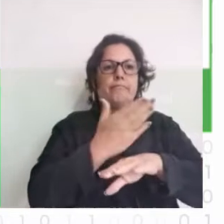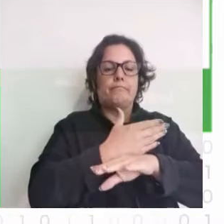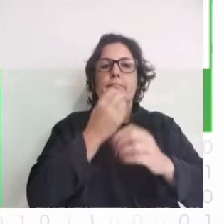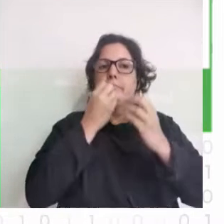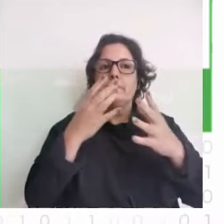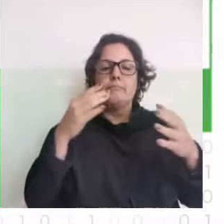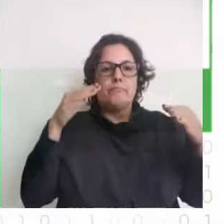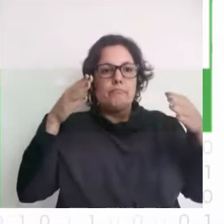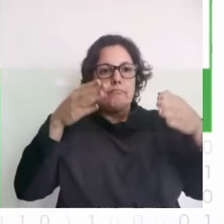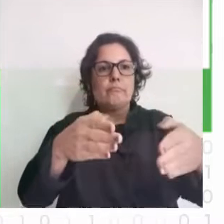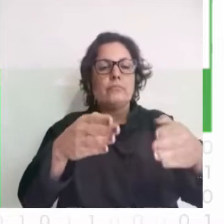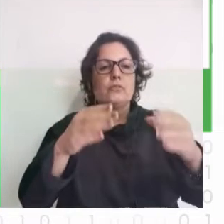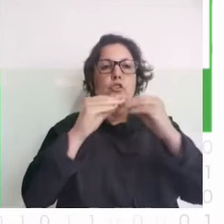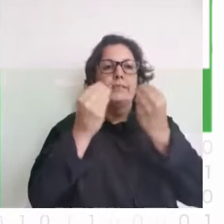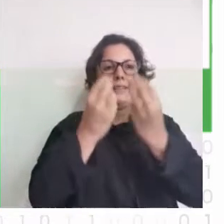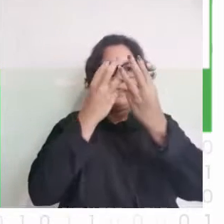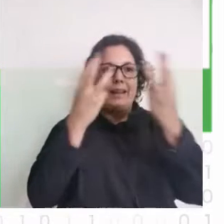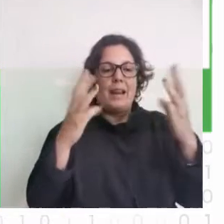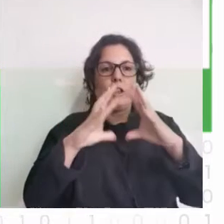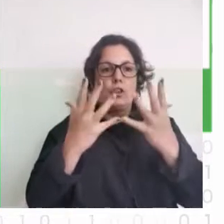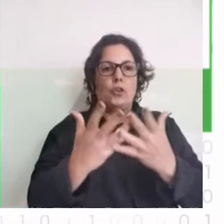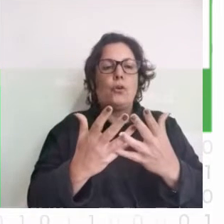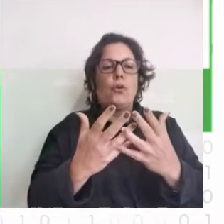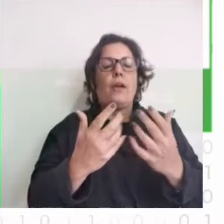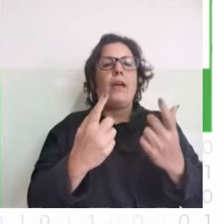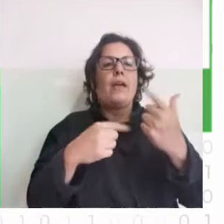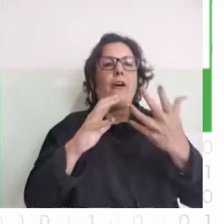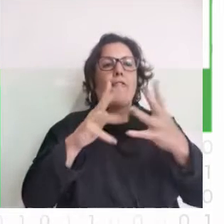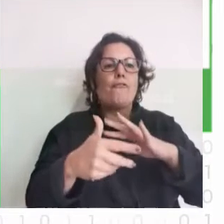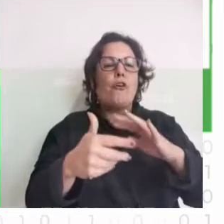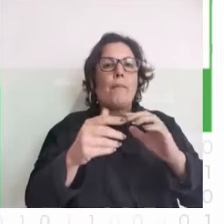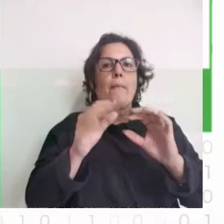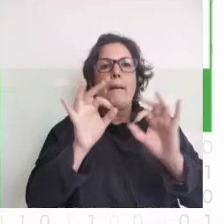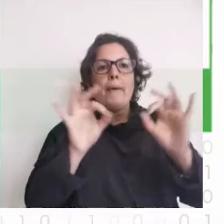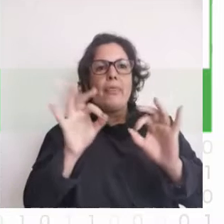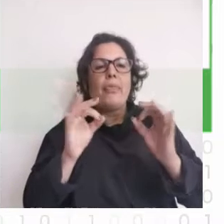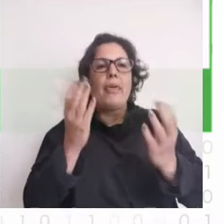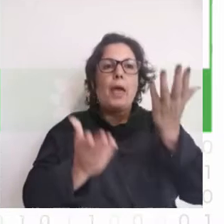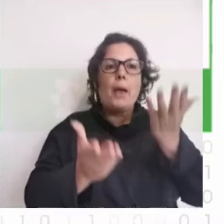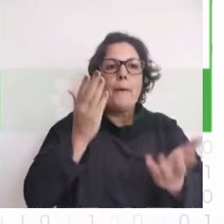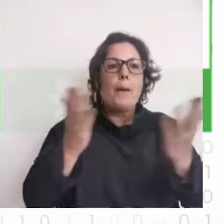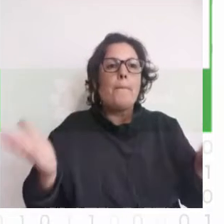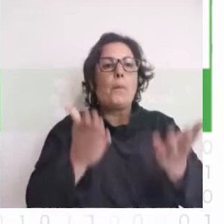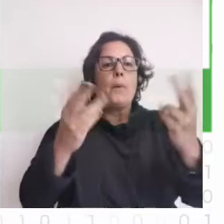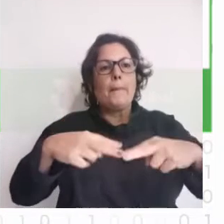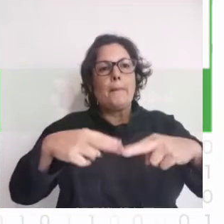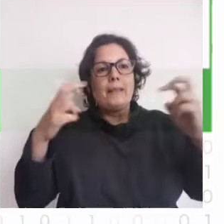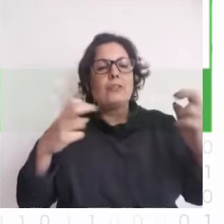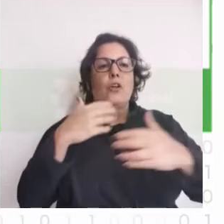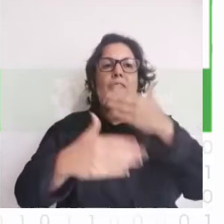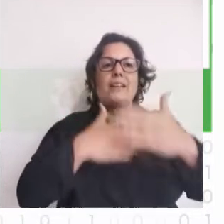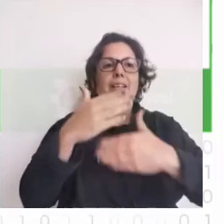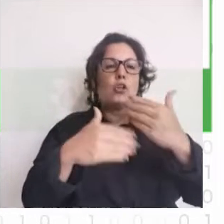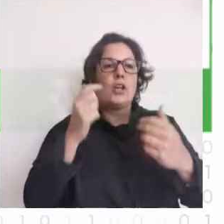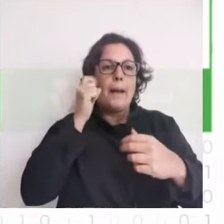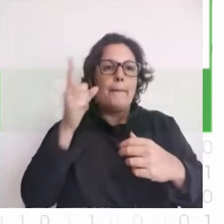mirada a 360 grados, innovar en la forma de medir y que evaluamos, promover la investigación educativa y el desarrollo de nuestras capacidades y de